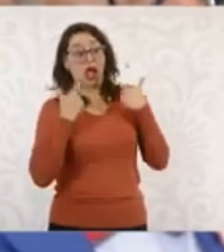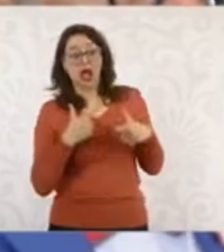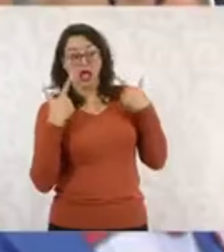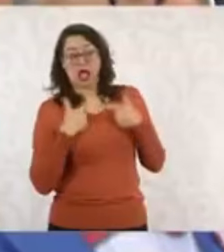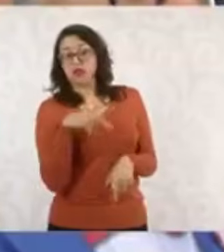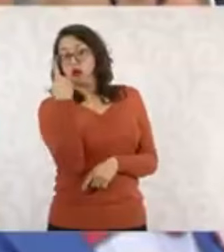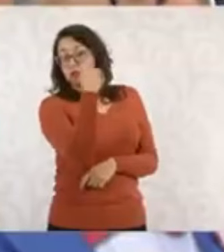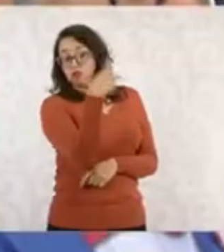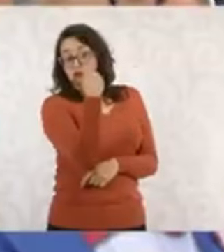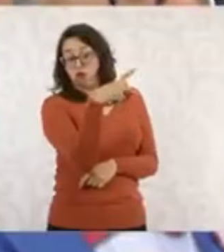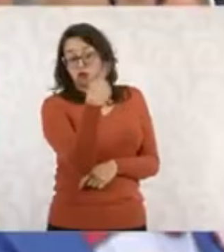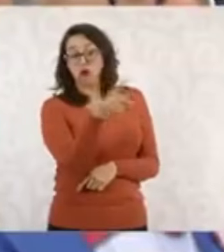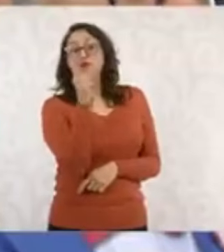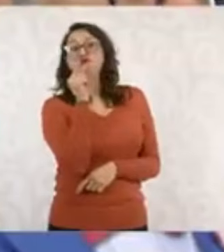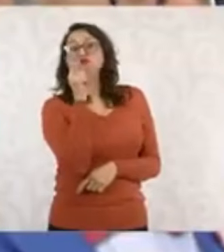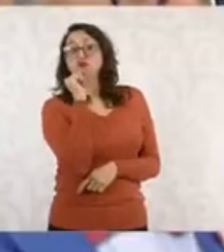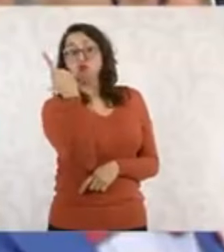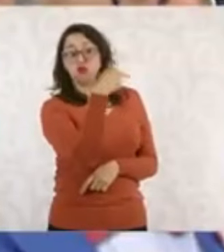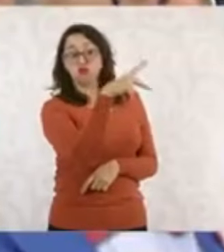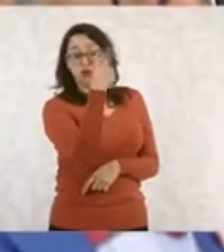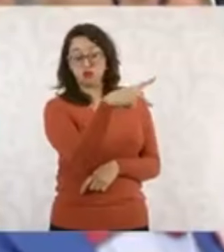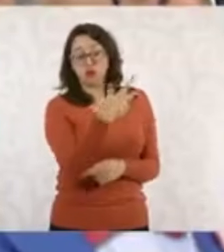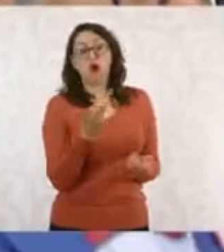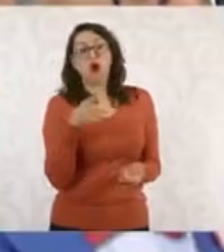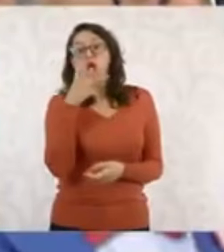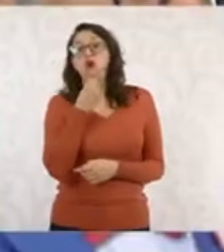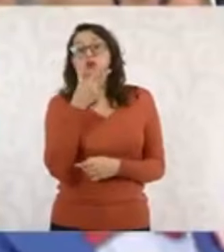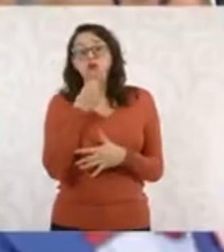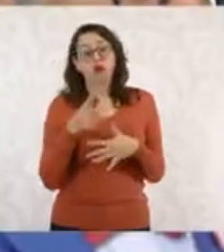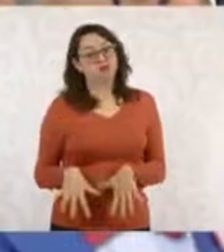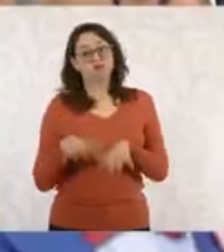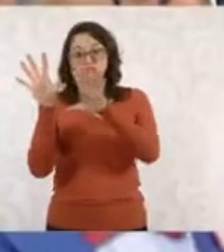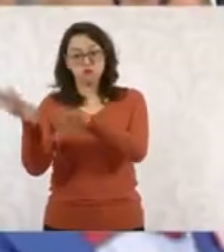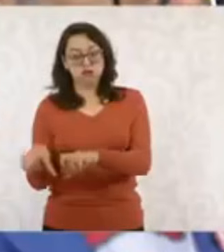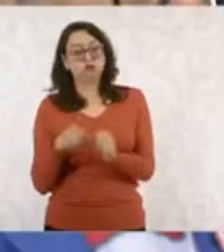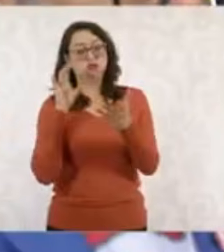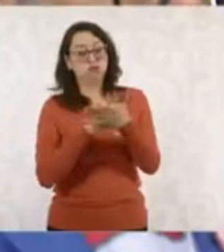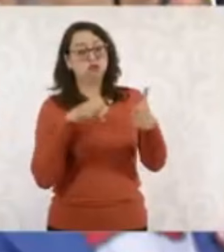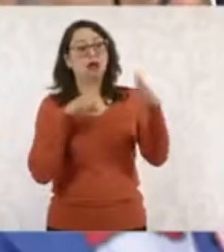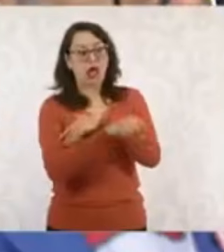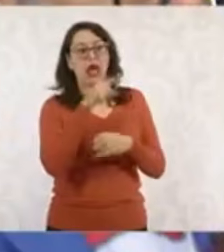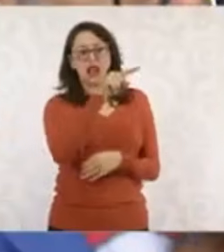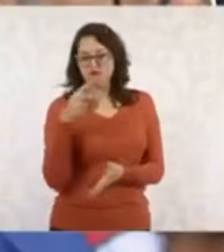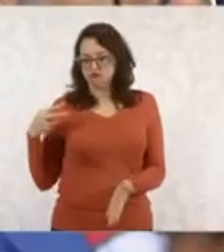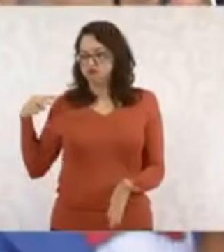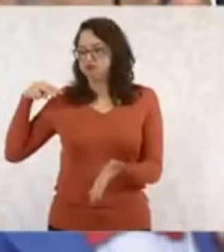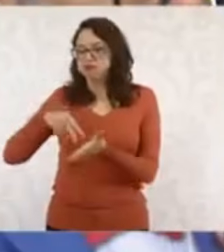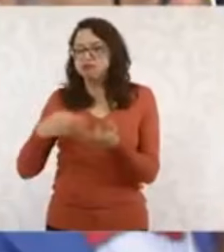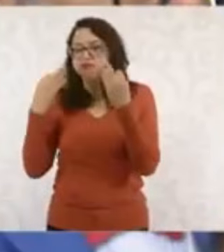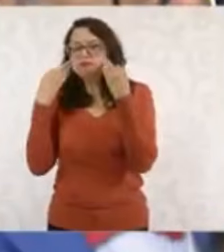esa agencia norteamericana quienes realizaron el arresto y que él vino y supervisó personalmente esta